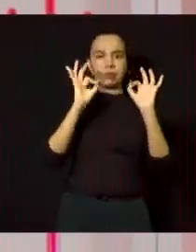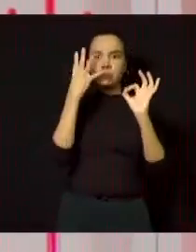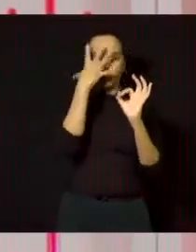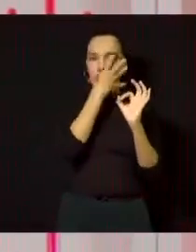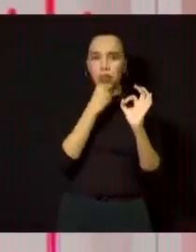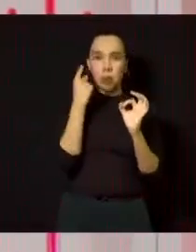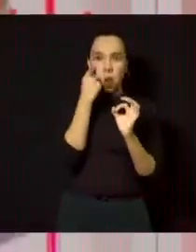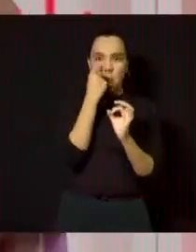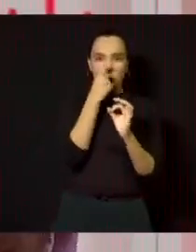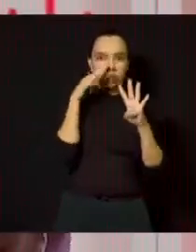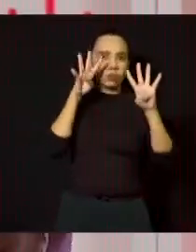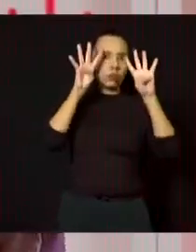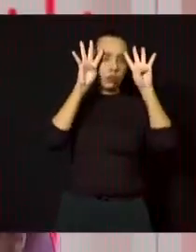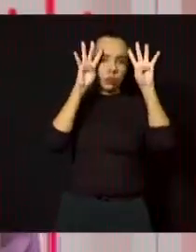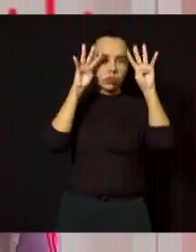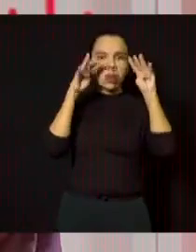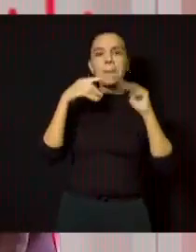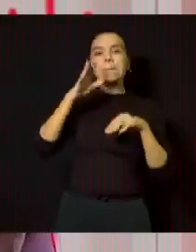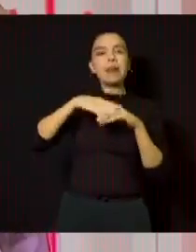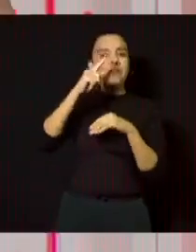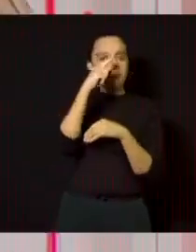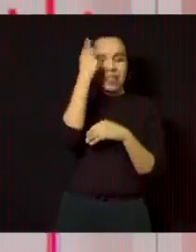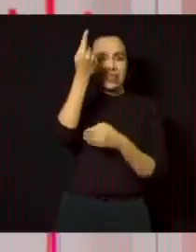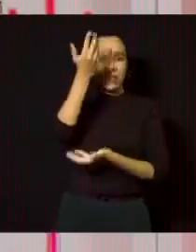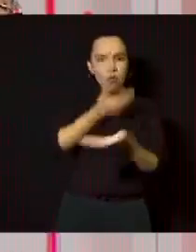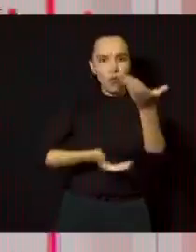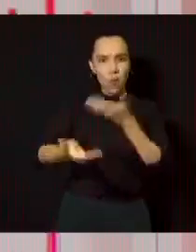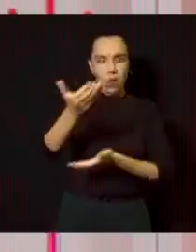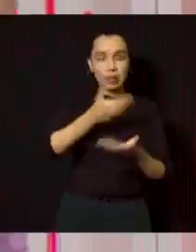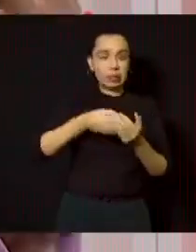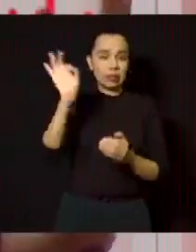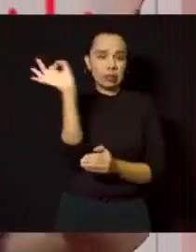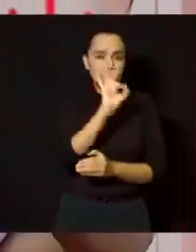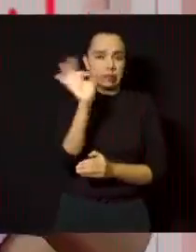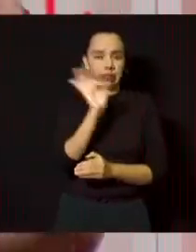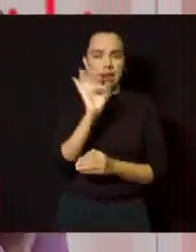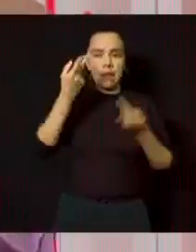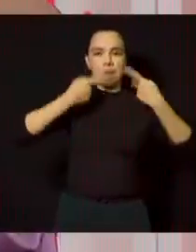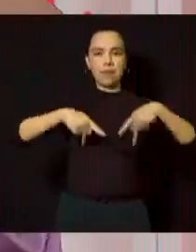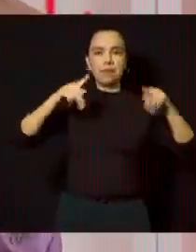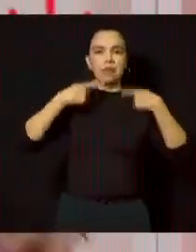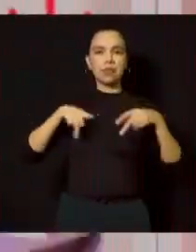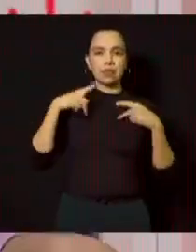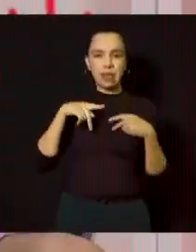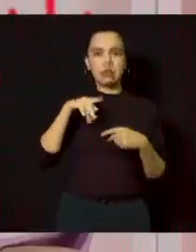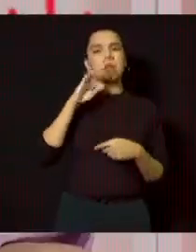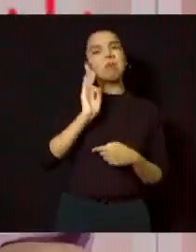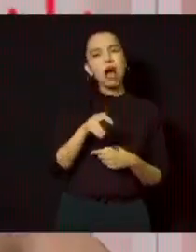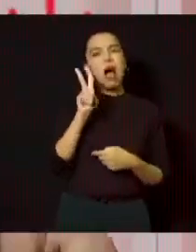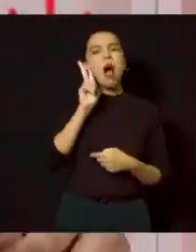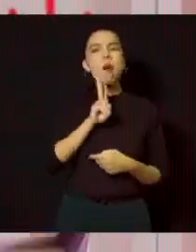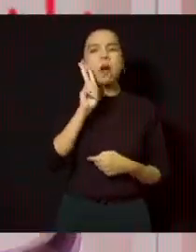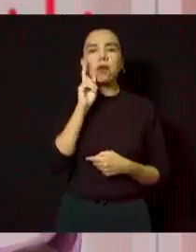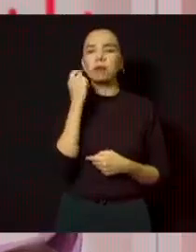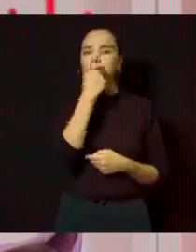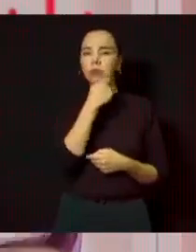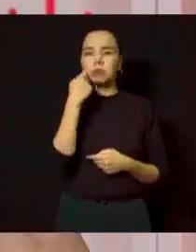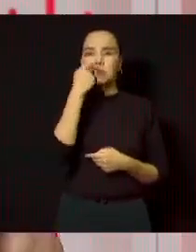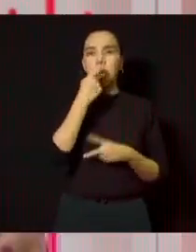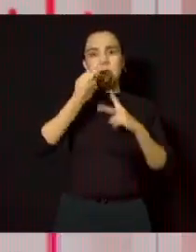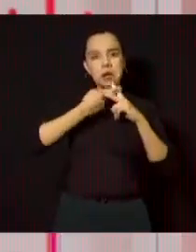Y eso es más fácil de compartir, puede que la gente tenga más apertura a probar un labial y de ahí empezar esta historia,